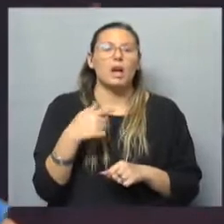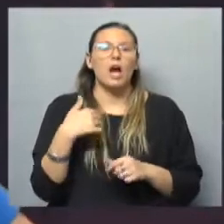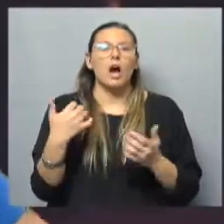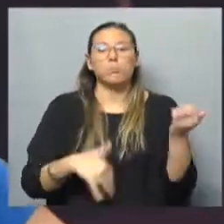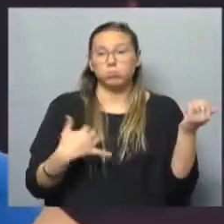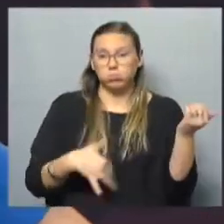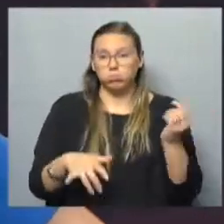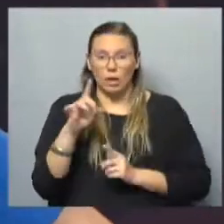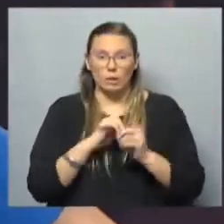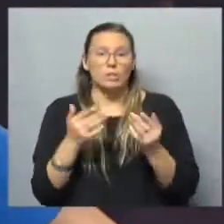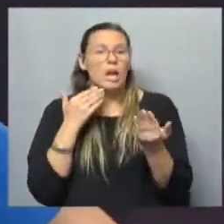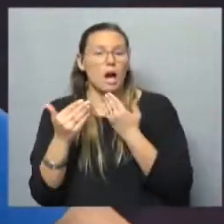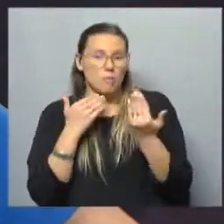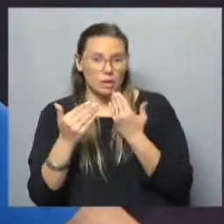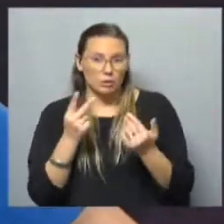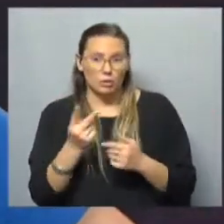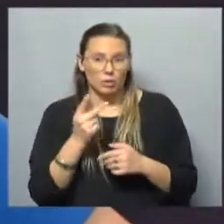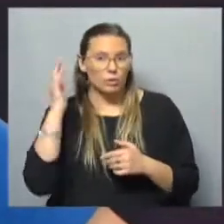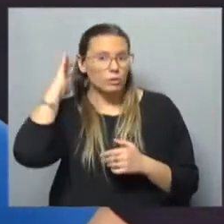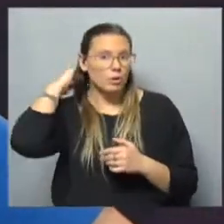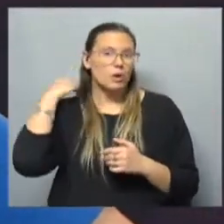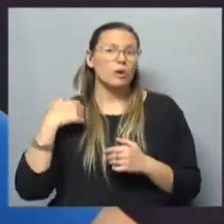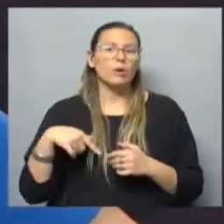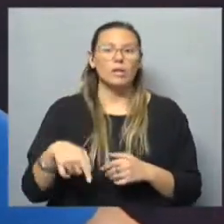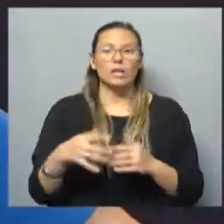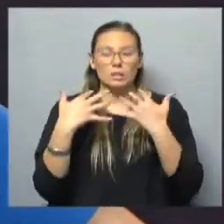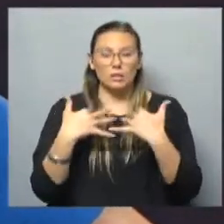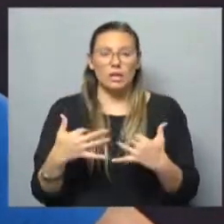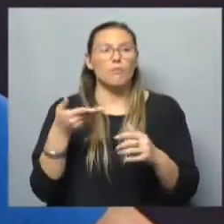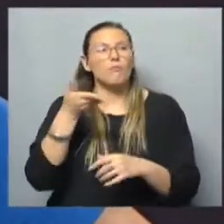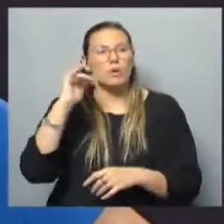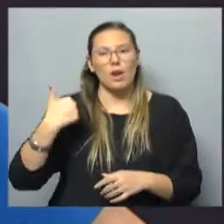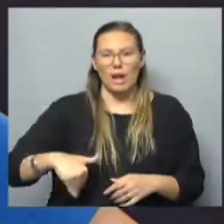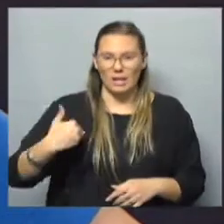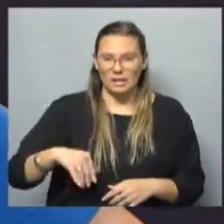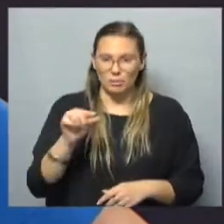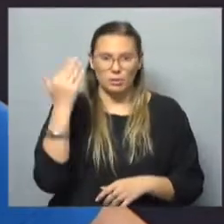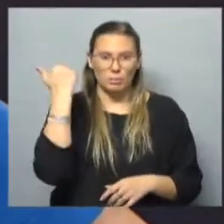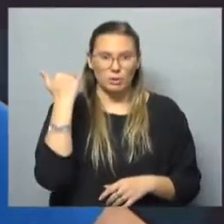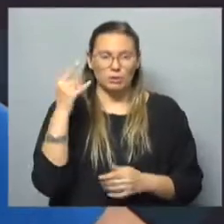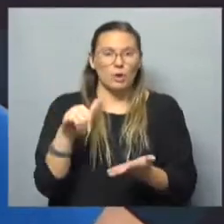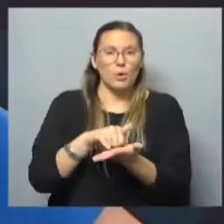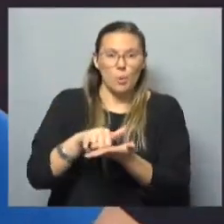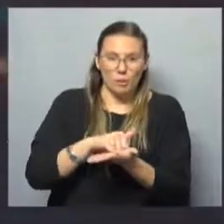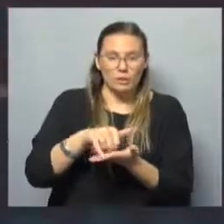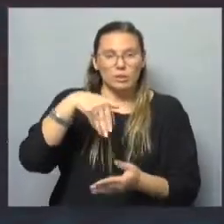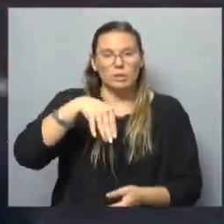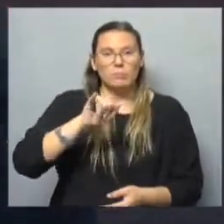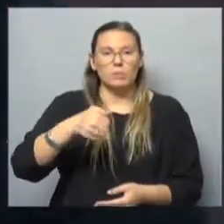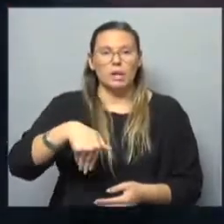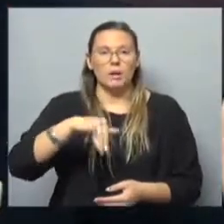unos temitas y vamos a estar charlando con ellos. Aparte con este espectáculo anduvieron en Argentina, pero anduvieron hace poco en Nueva York y Miami. ¡Ay, qué